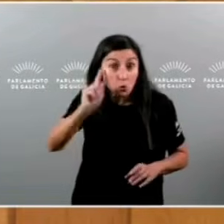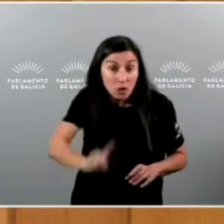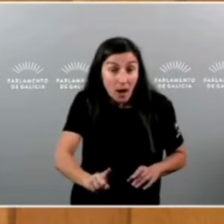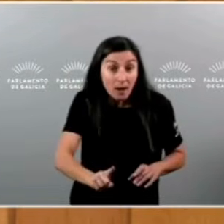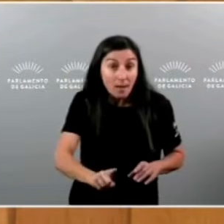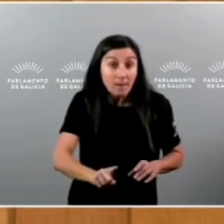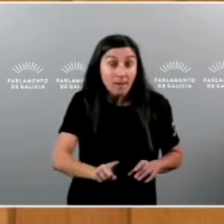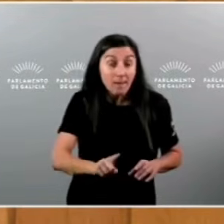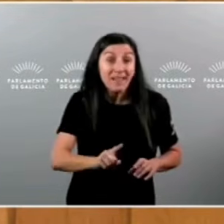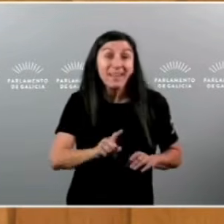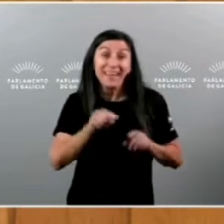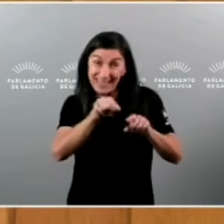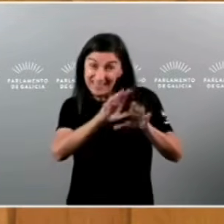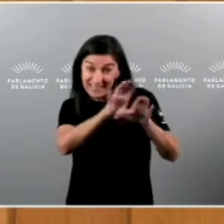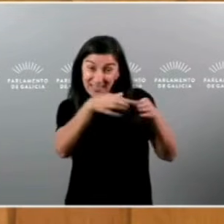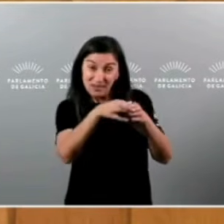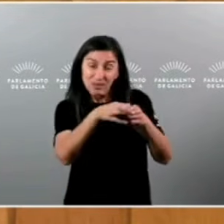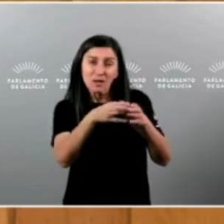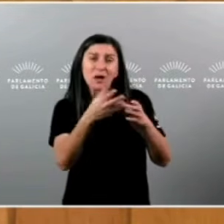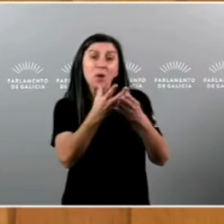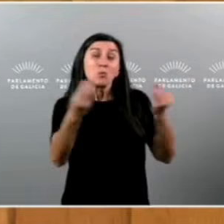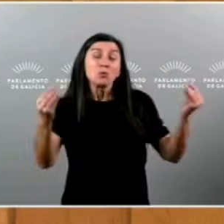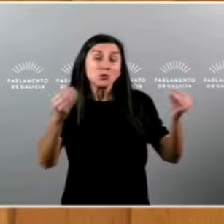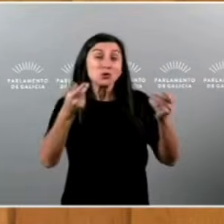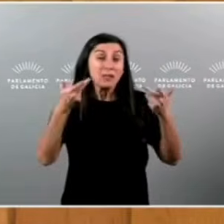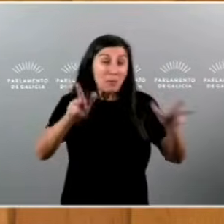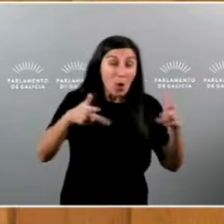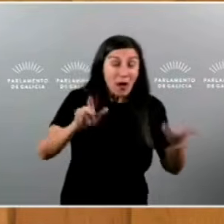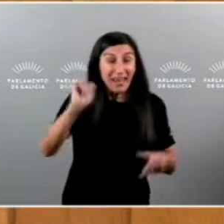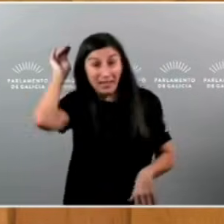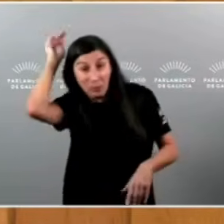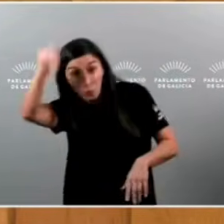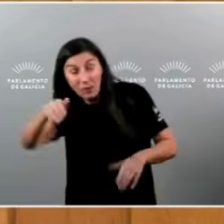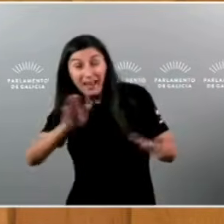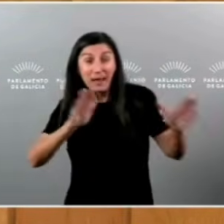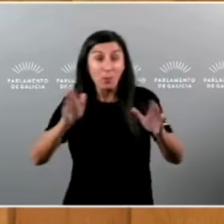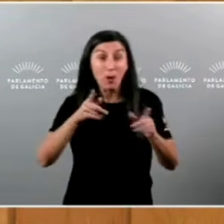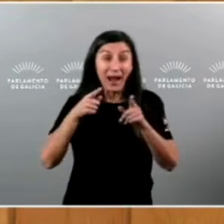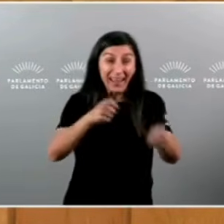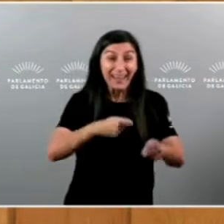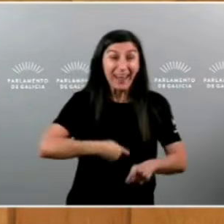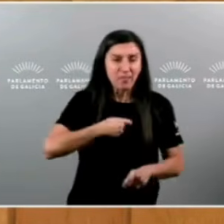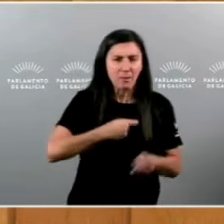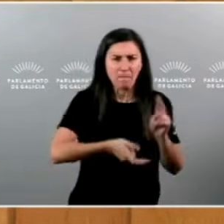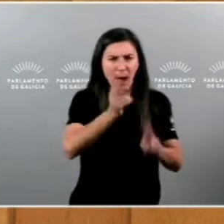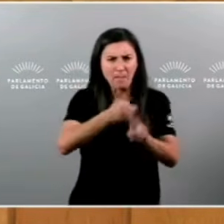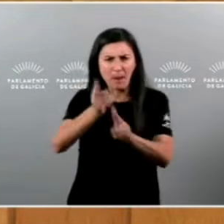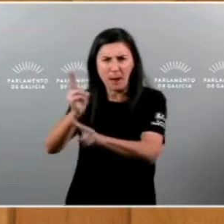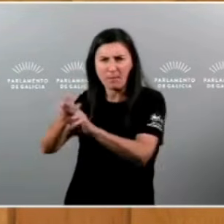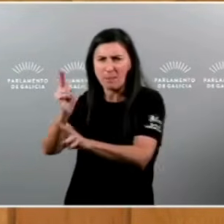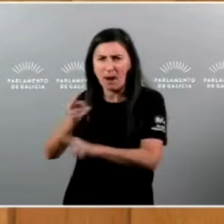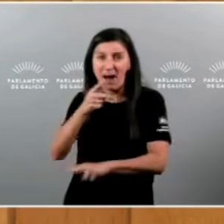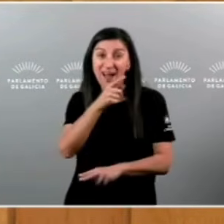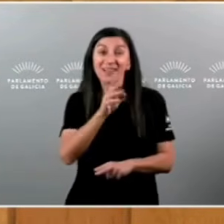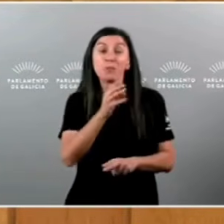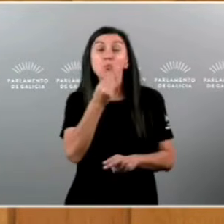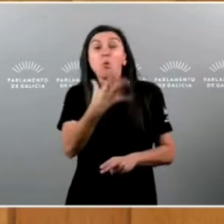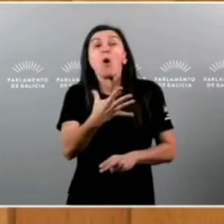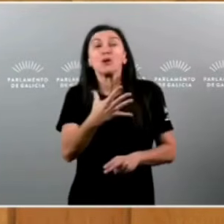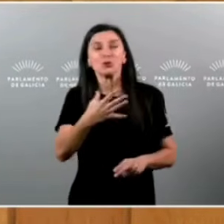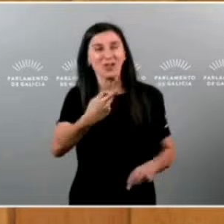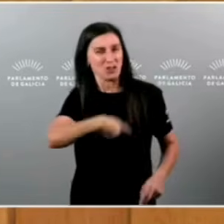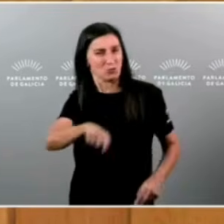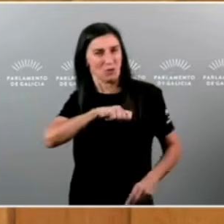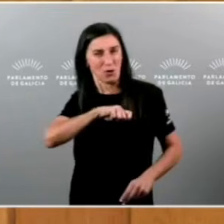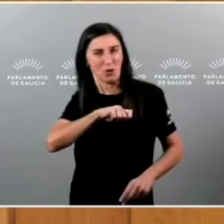a cuchillo centos de demócratas e republicanos durante a Guerra Civil Española. Buenos españoles, non